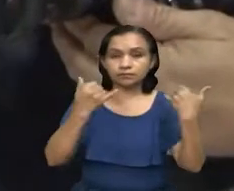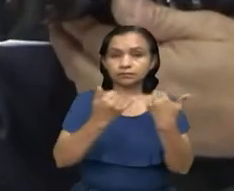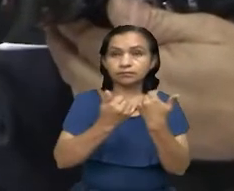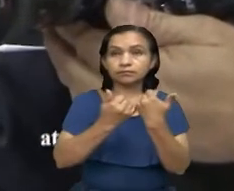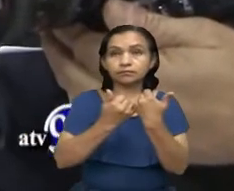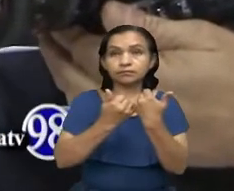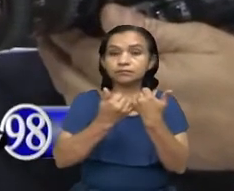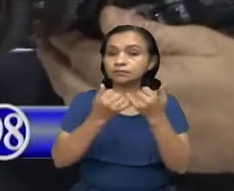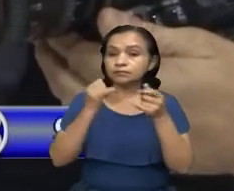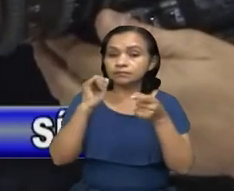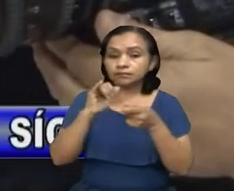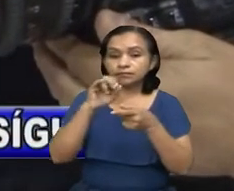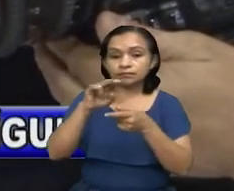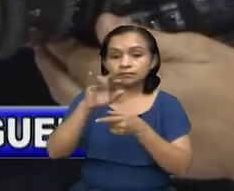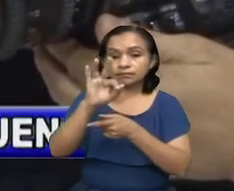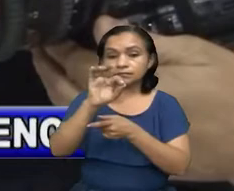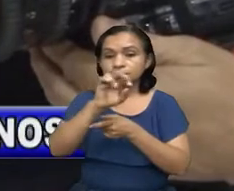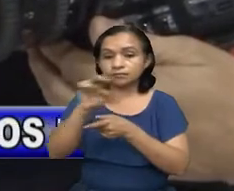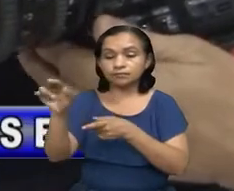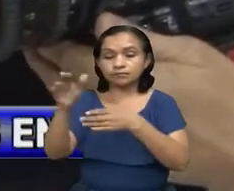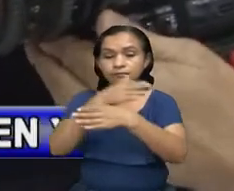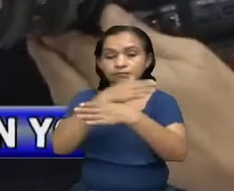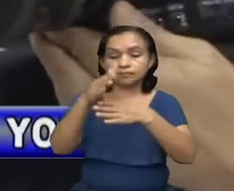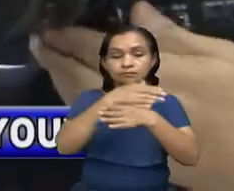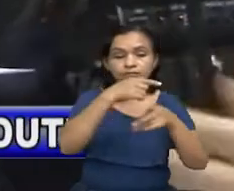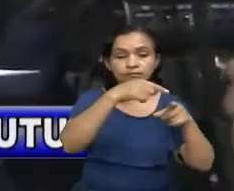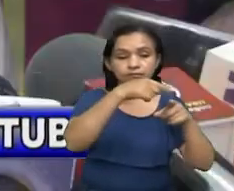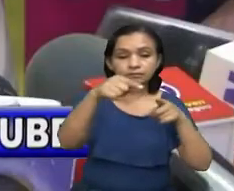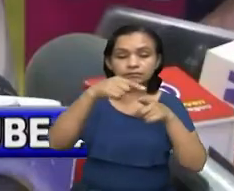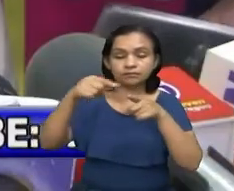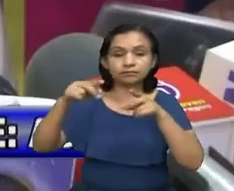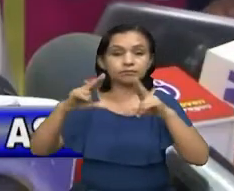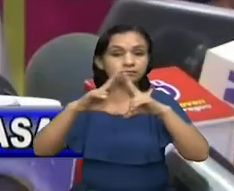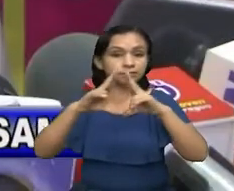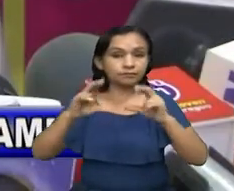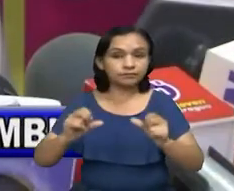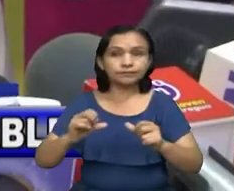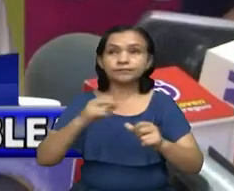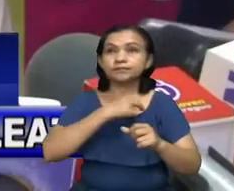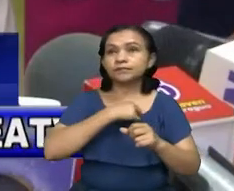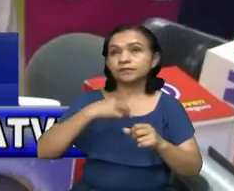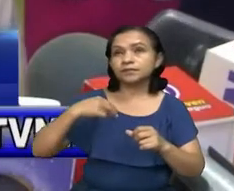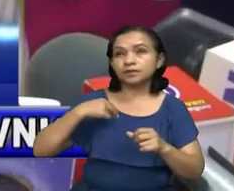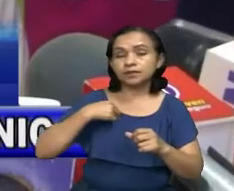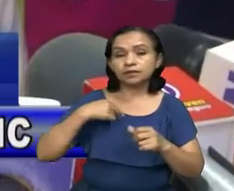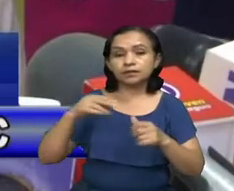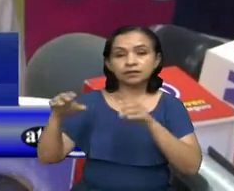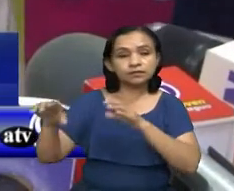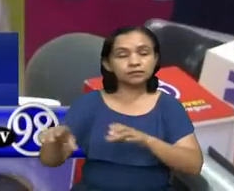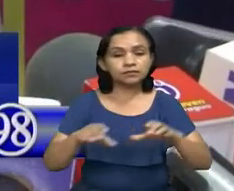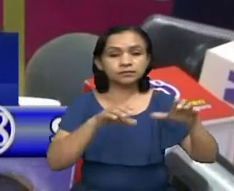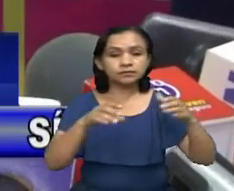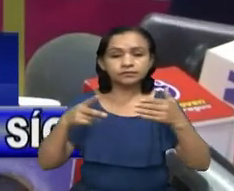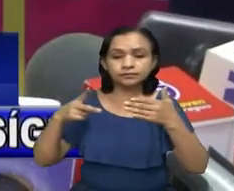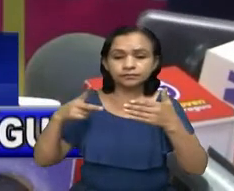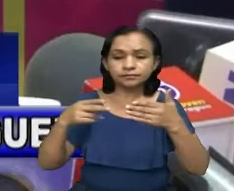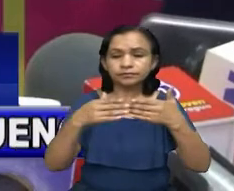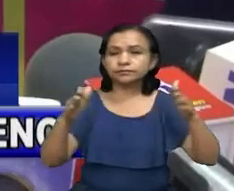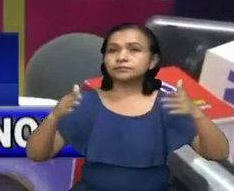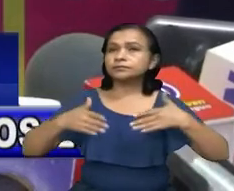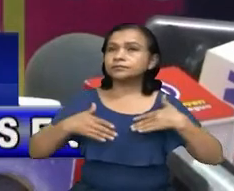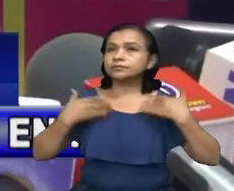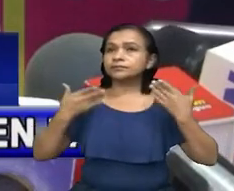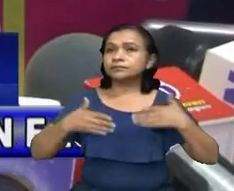de Fomento Municipal a diferentes localidades del país. Van a estarse realizando eventos de inauguración con mucha